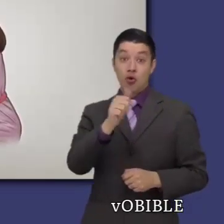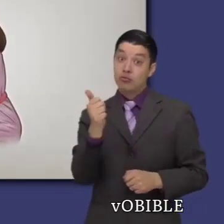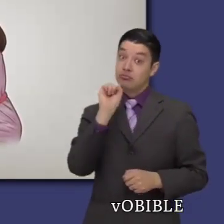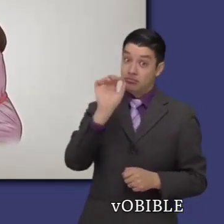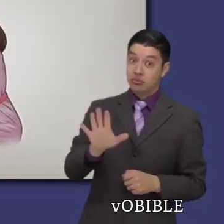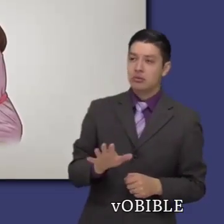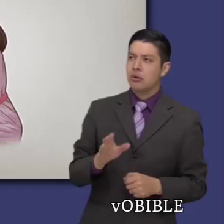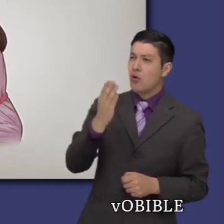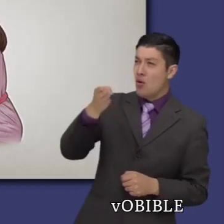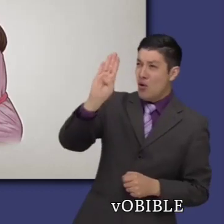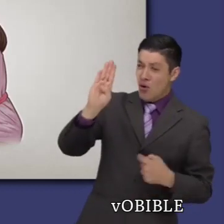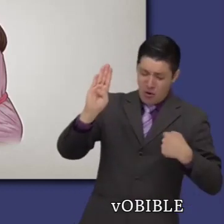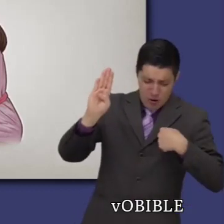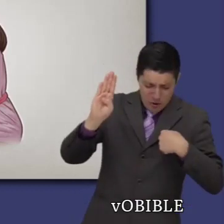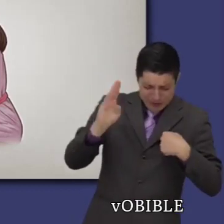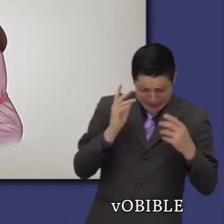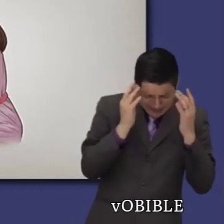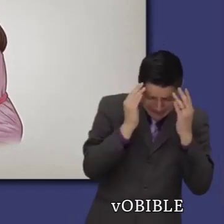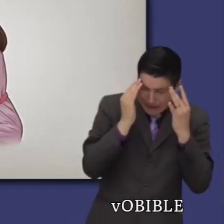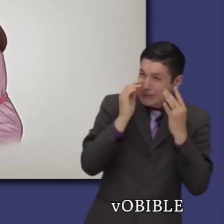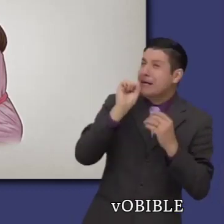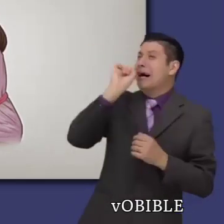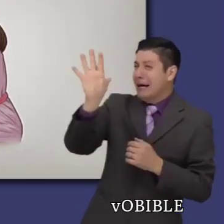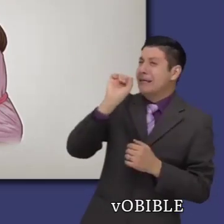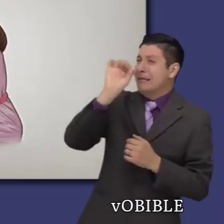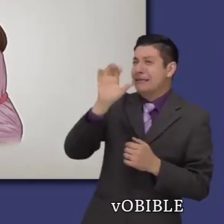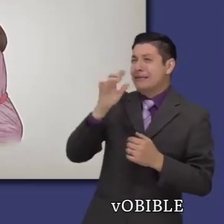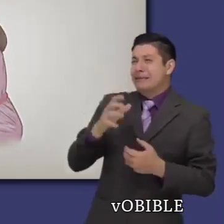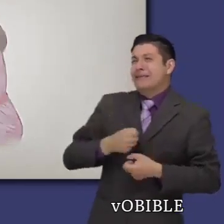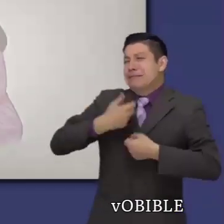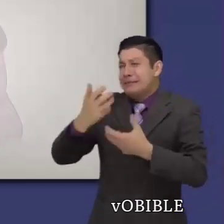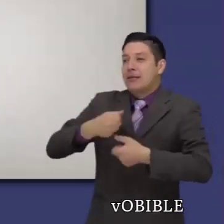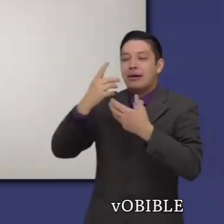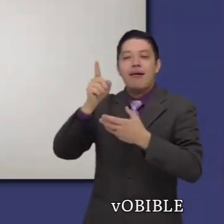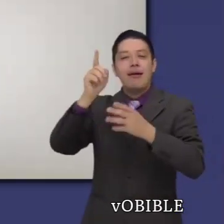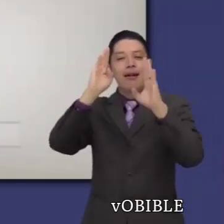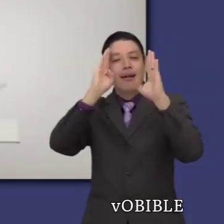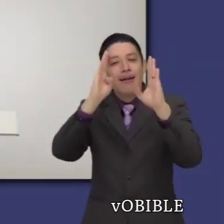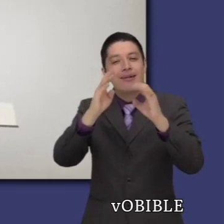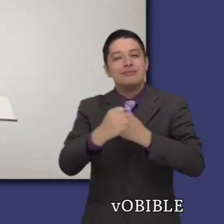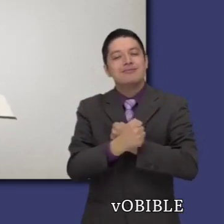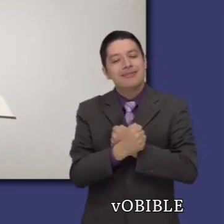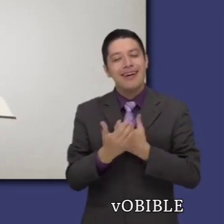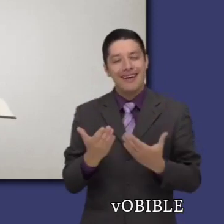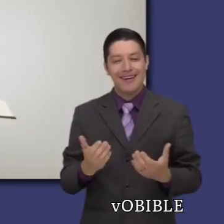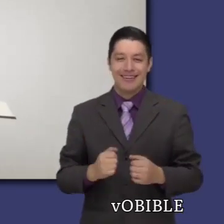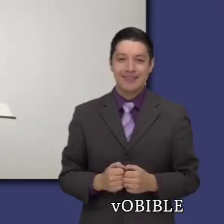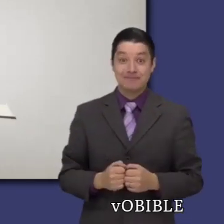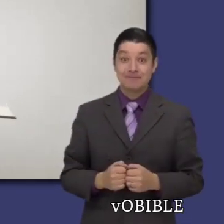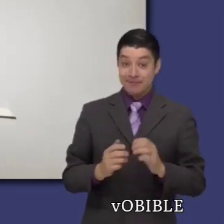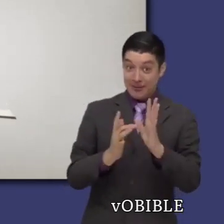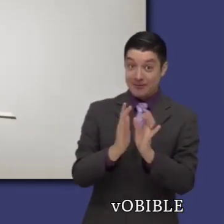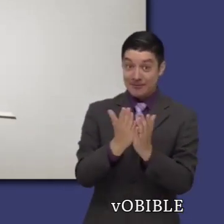a echar todas sus inquietudes sobre Dios, porque Él se preocupa por ellos. Cuando lea la primera carta